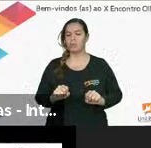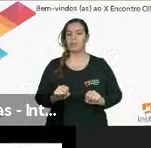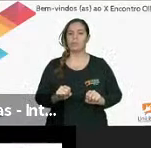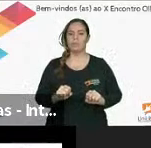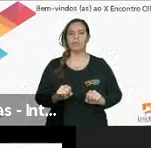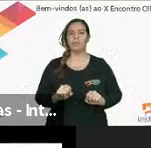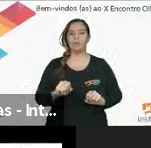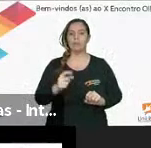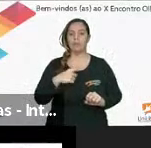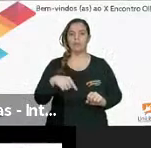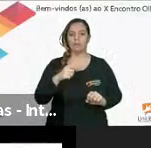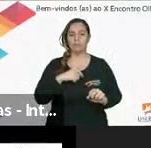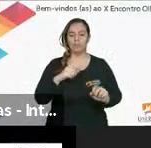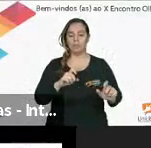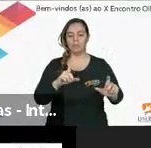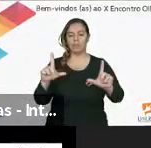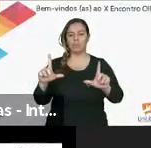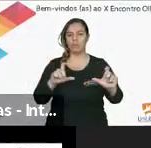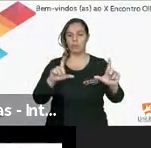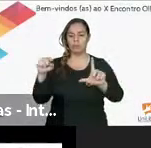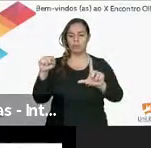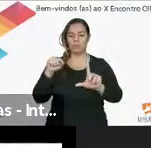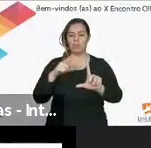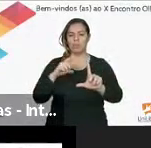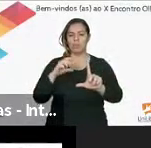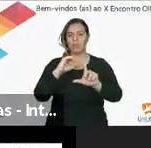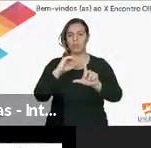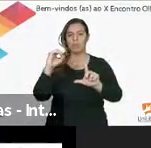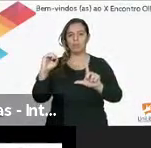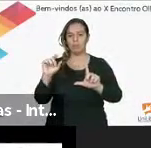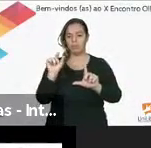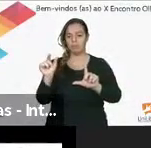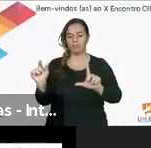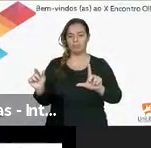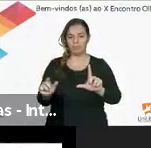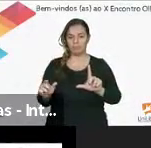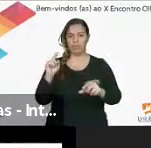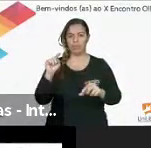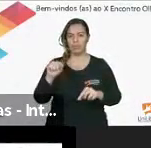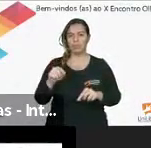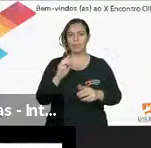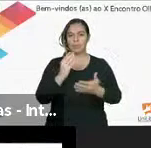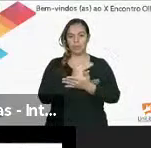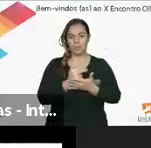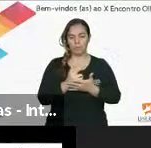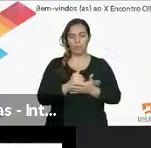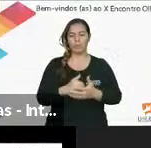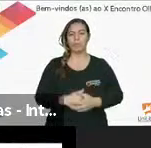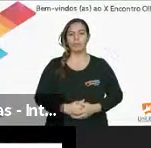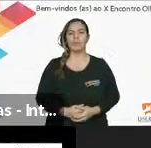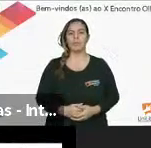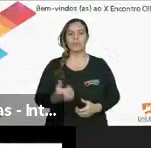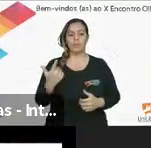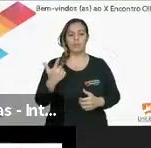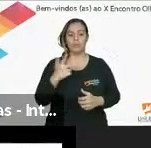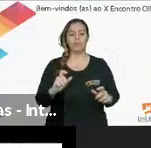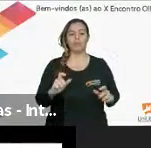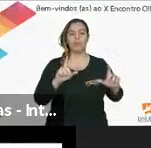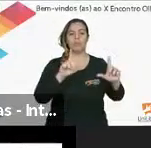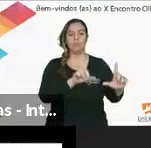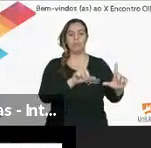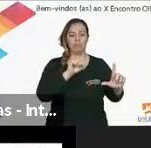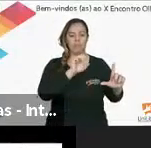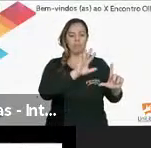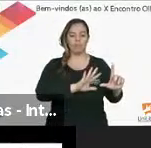con tratar a los seres vivos como sistemas dinámicos en continuo cambio en interacciones con el entorno. Lo que dice